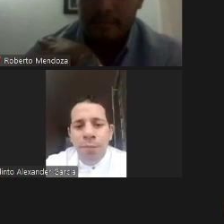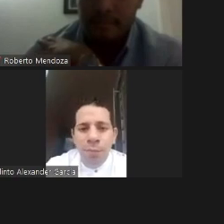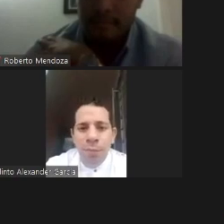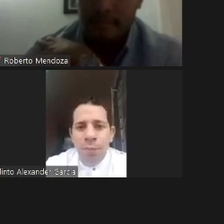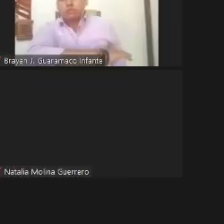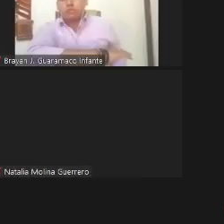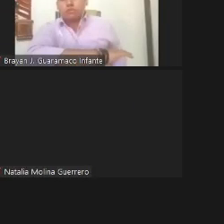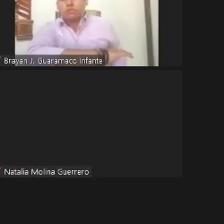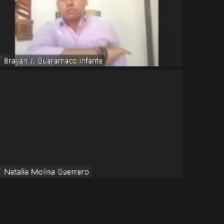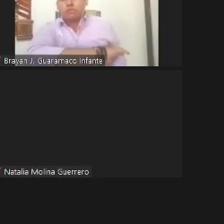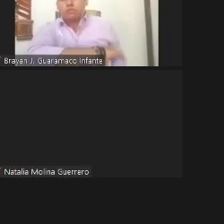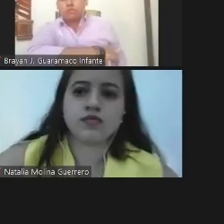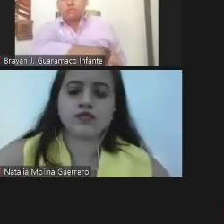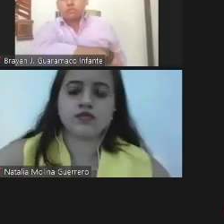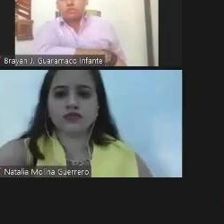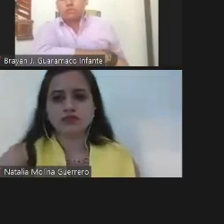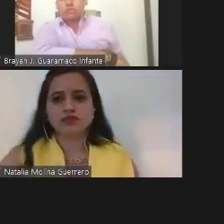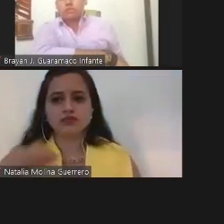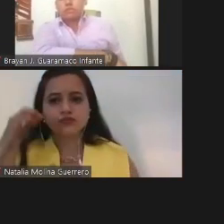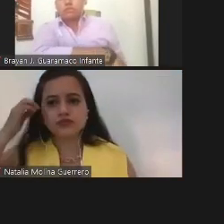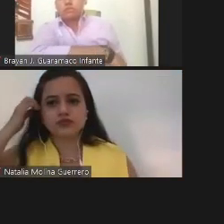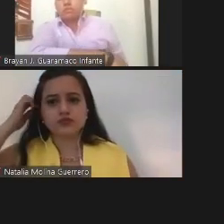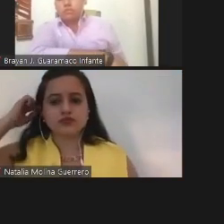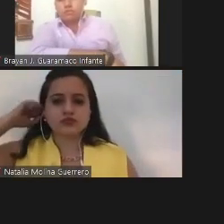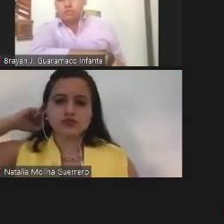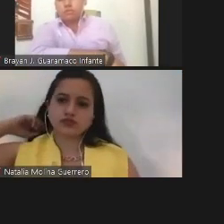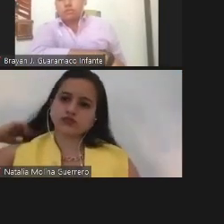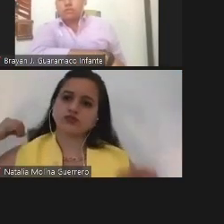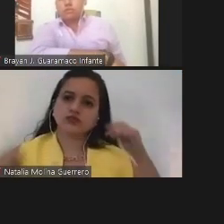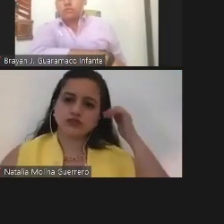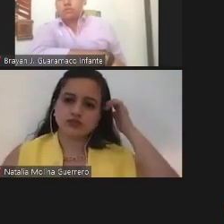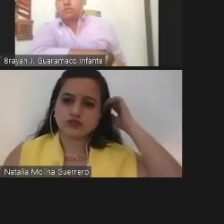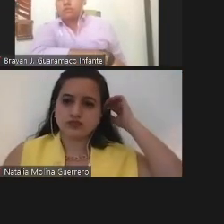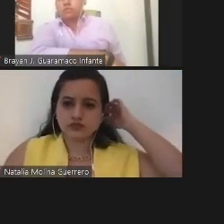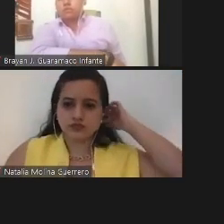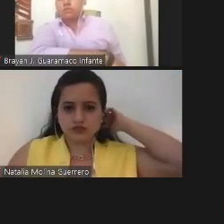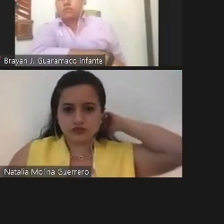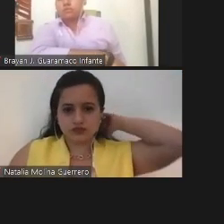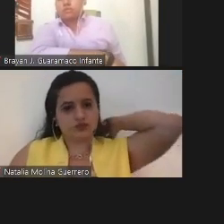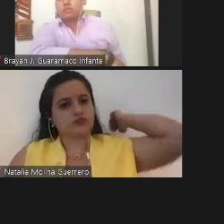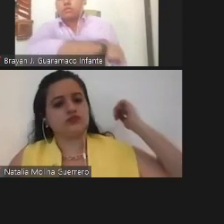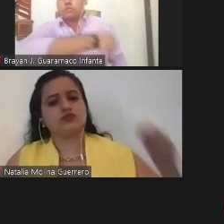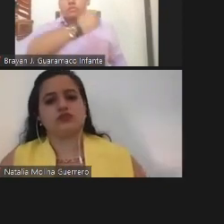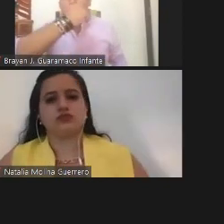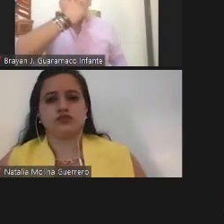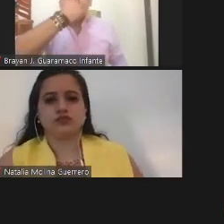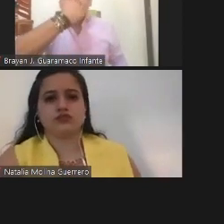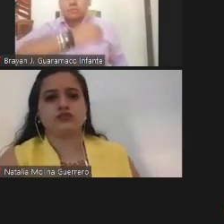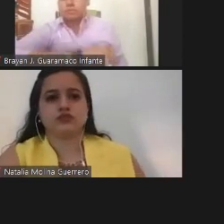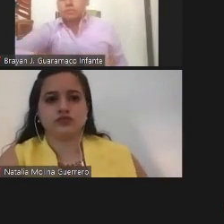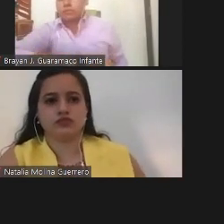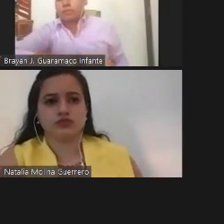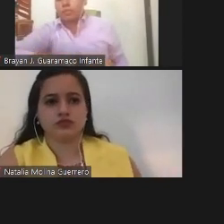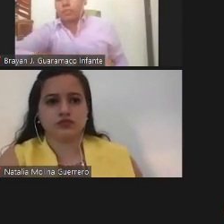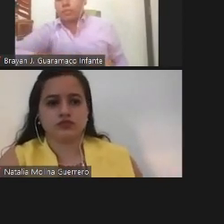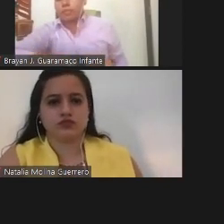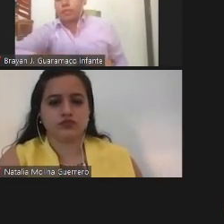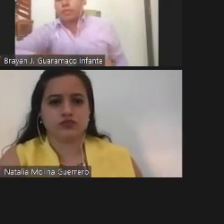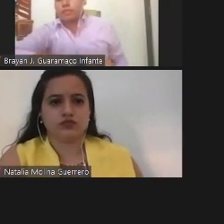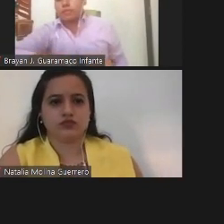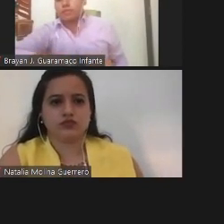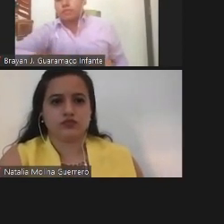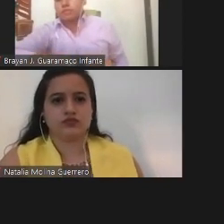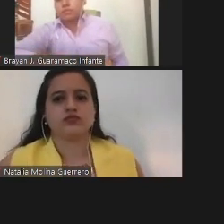García. Debbie Paola Andrade Silva. Marulis Arredondo Ruiz. Carlos Mario Borrego Ibáñez. José de